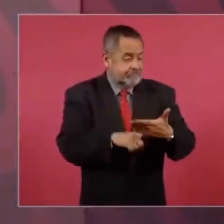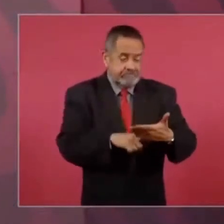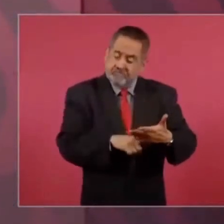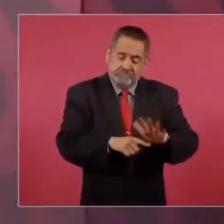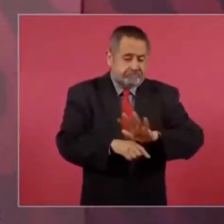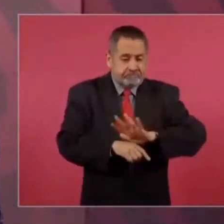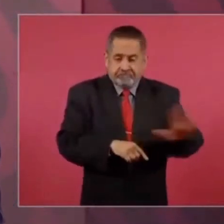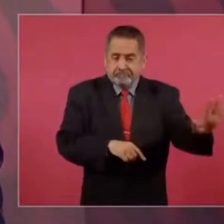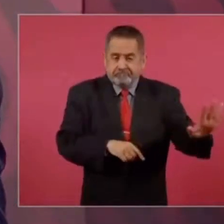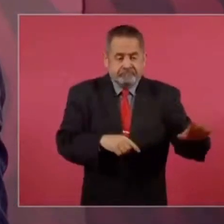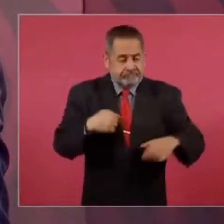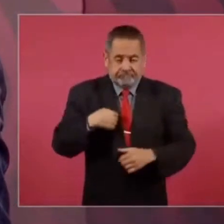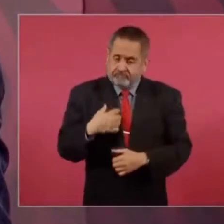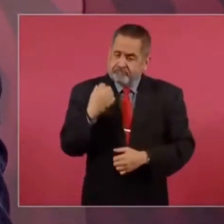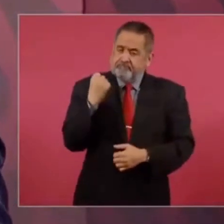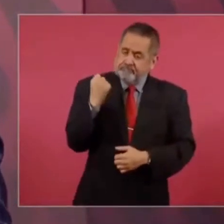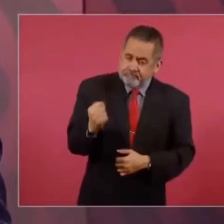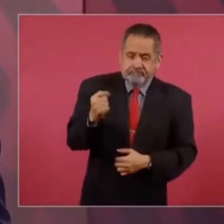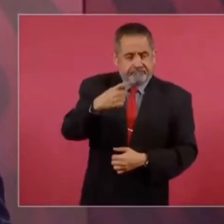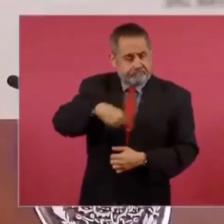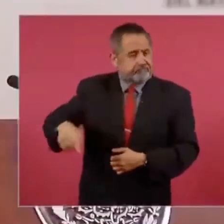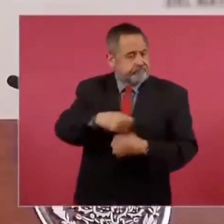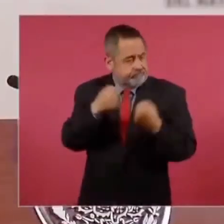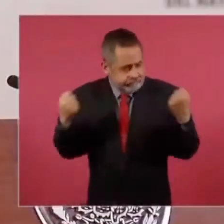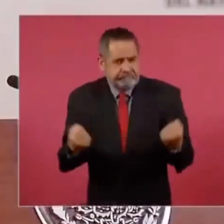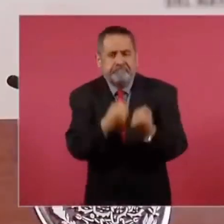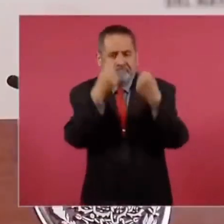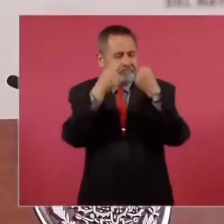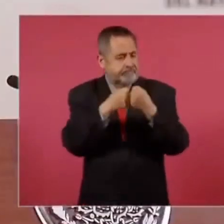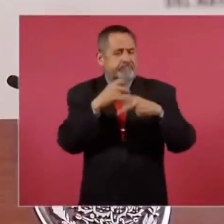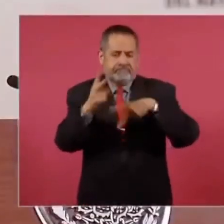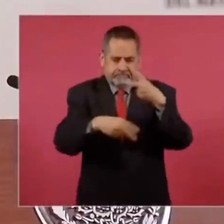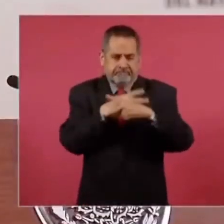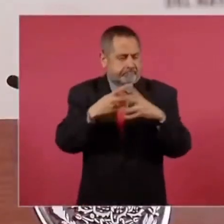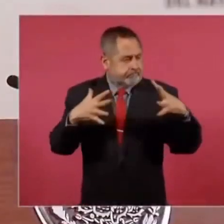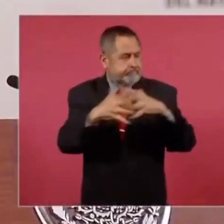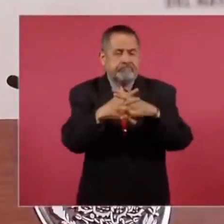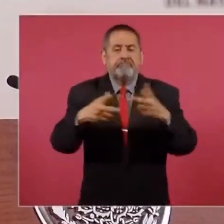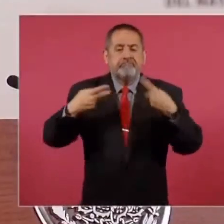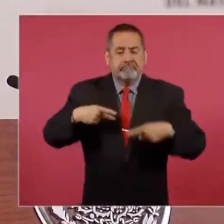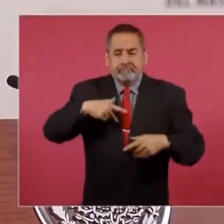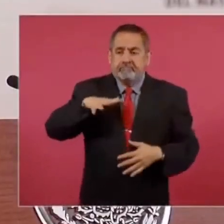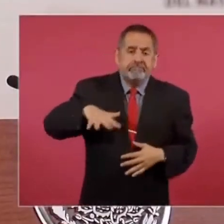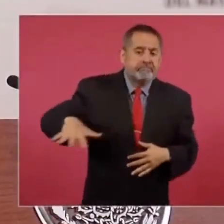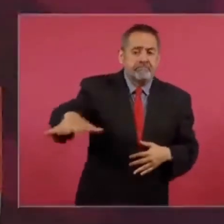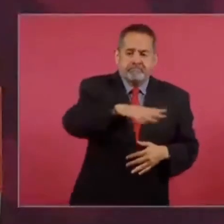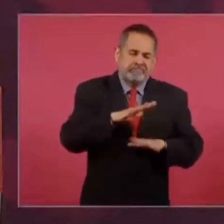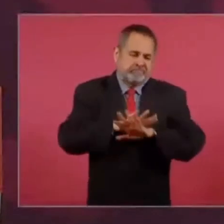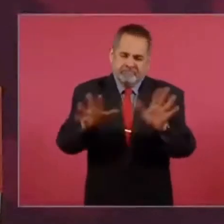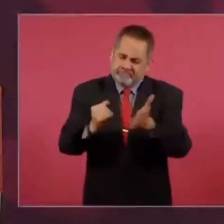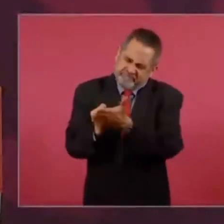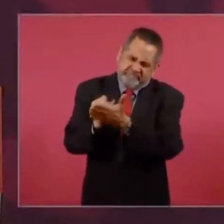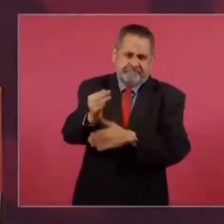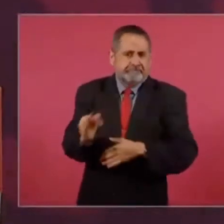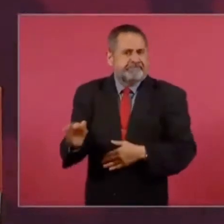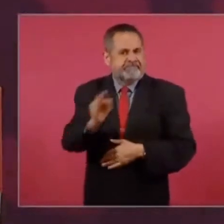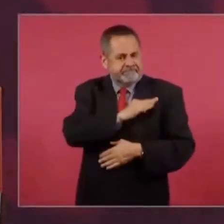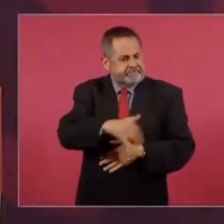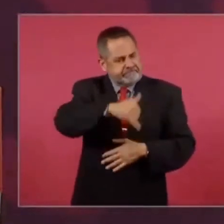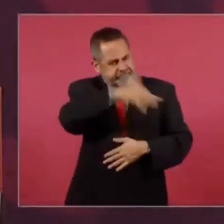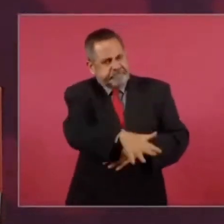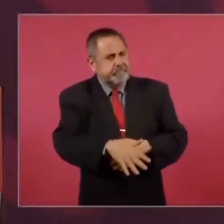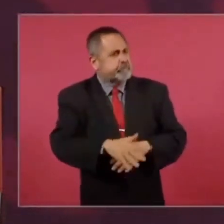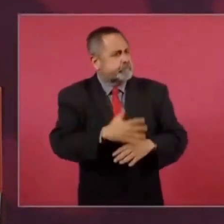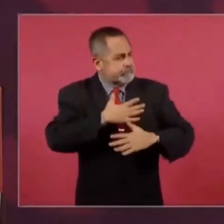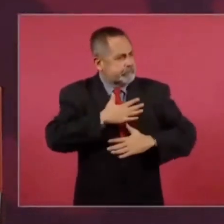será repelida por la fuerza, por el pueblo resuelto ya a hacer respetar